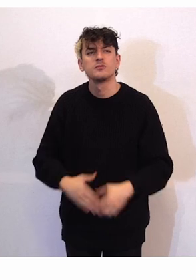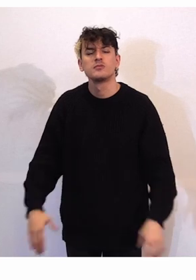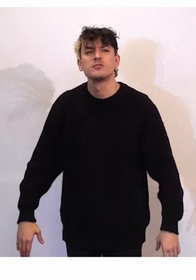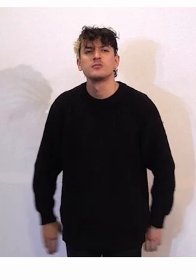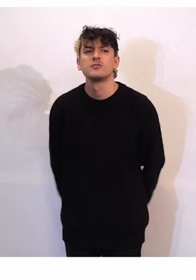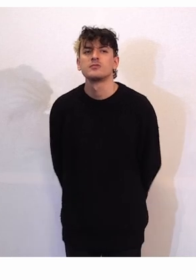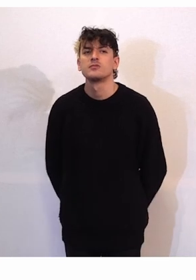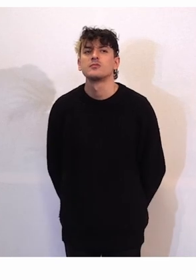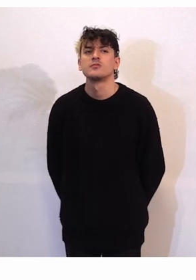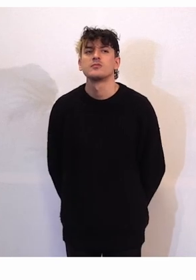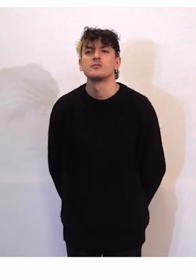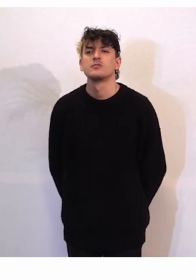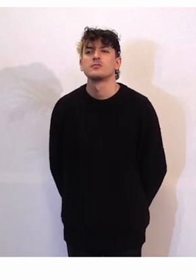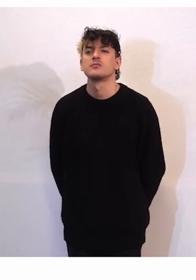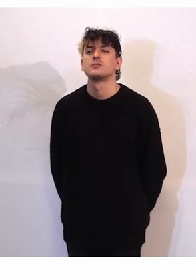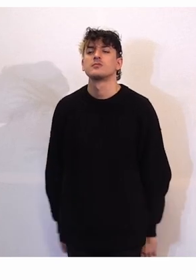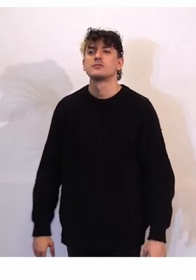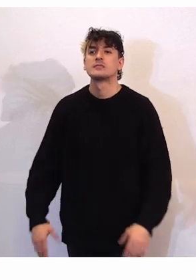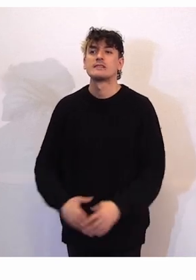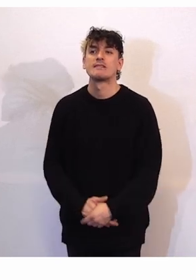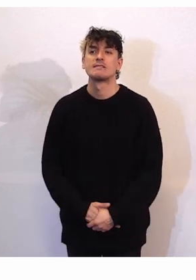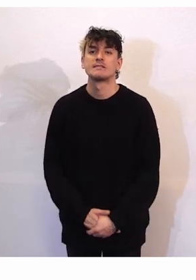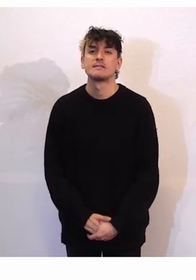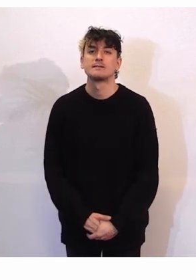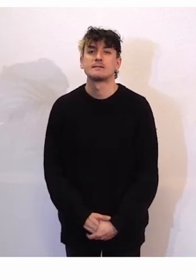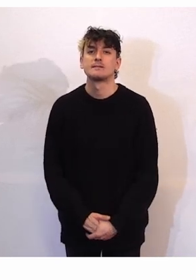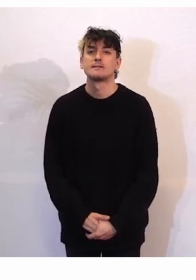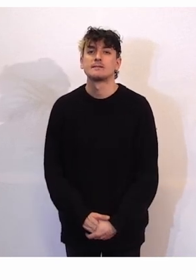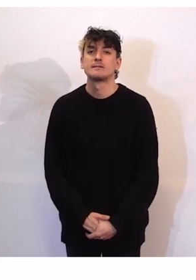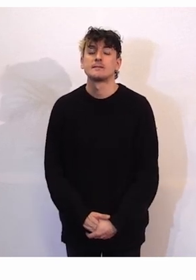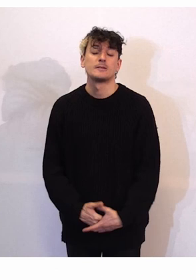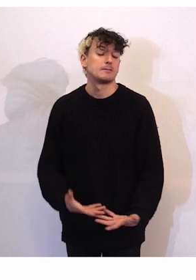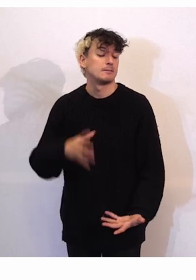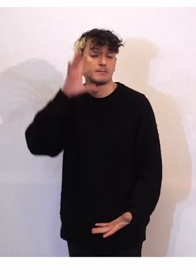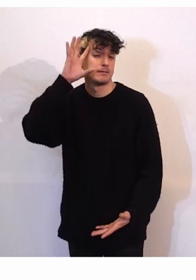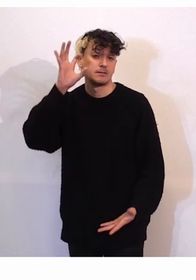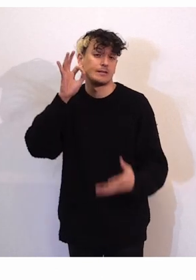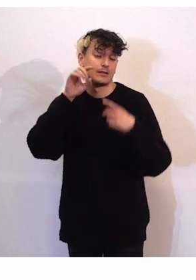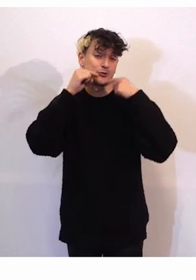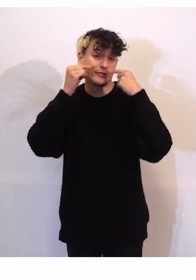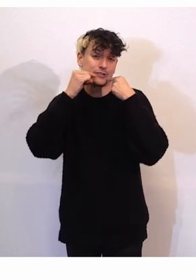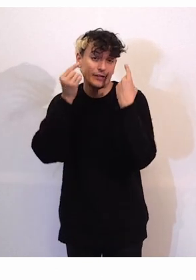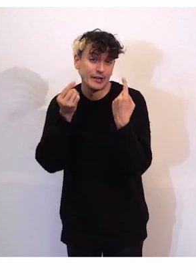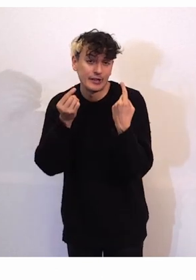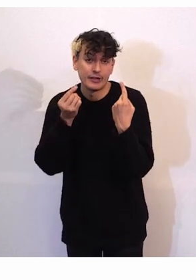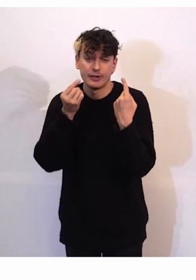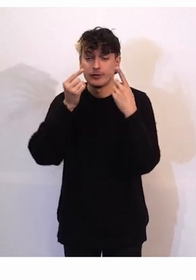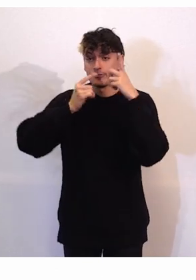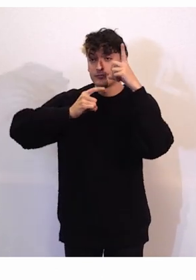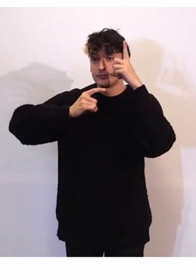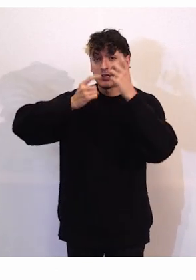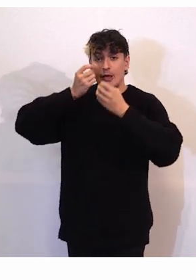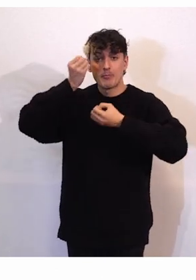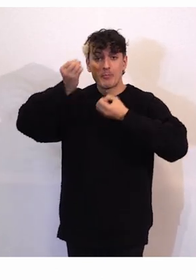cómoda? Ay, Elena, yo creo que es la sonrisa, la expresión de los ojos, las manos